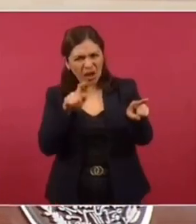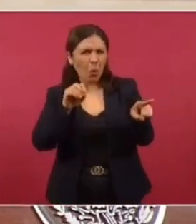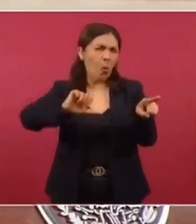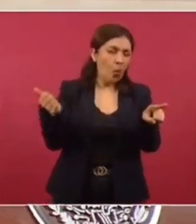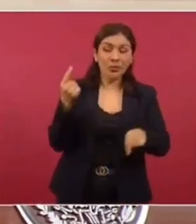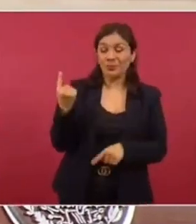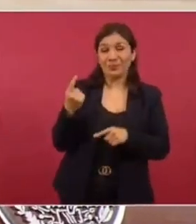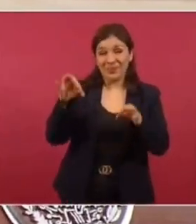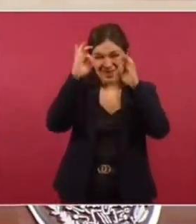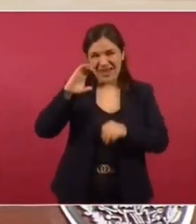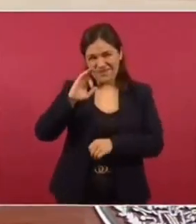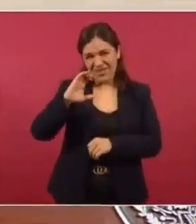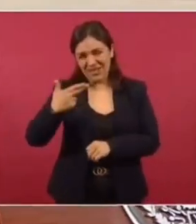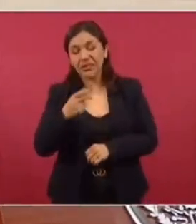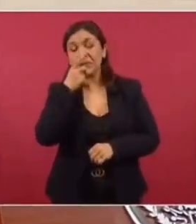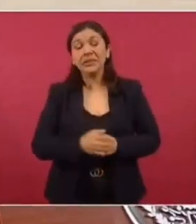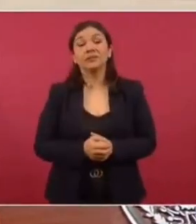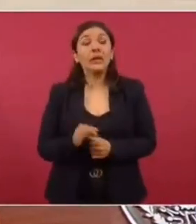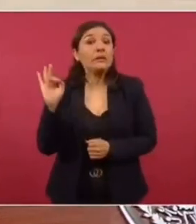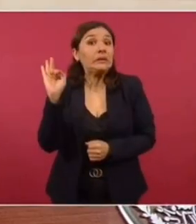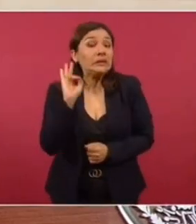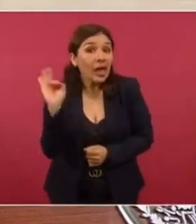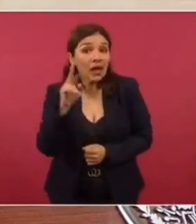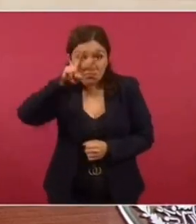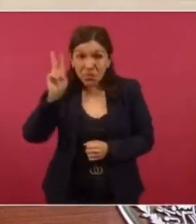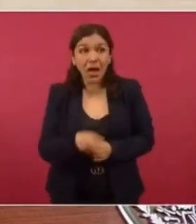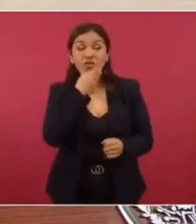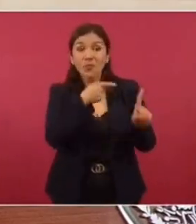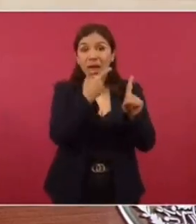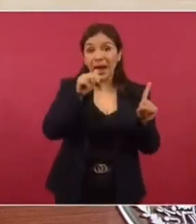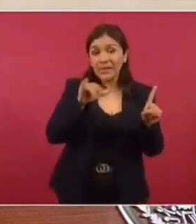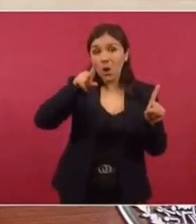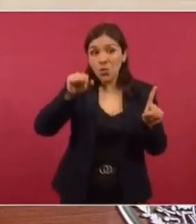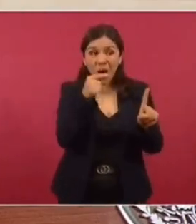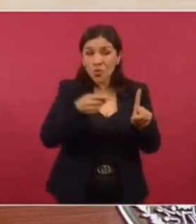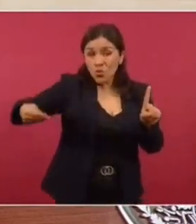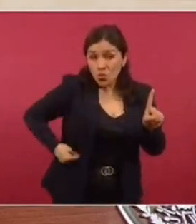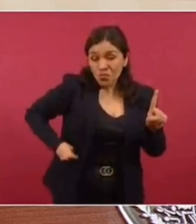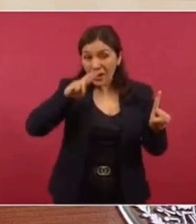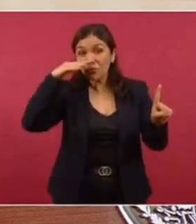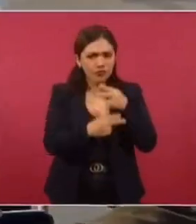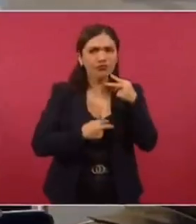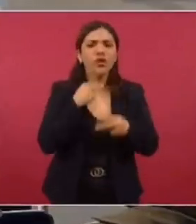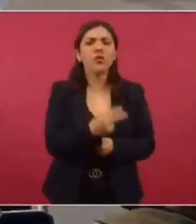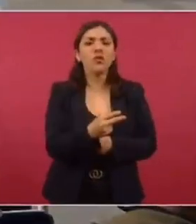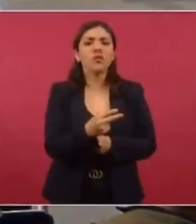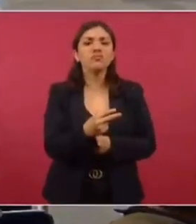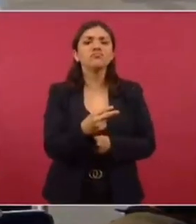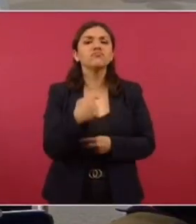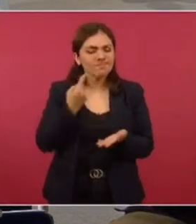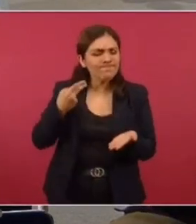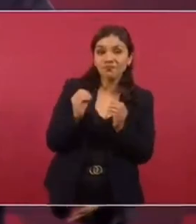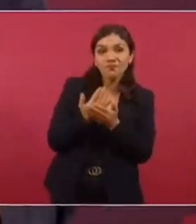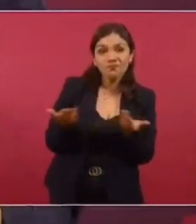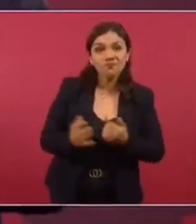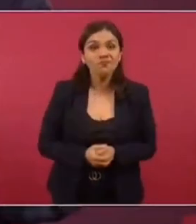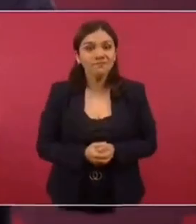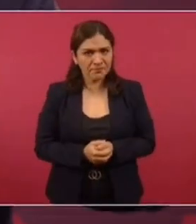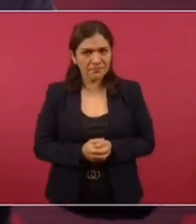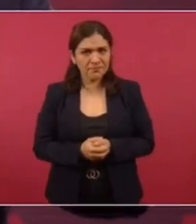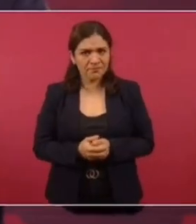dice sí resulta que García Luna es culpable yo voy a dar una aclaración